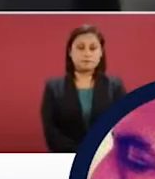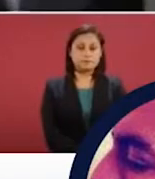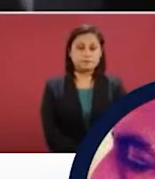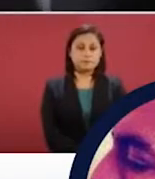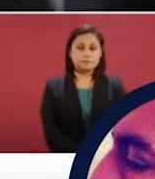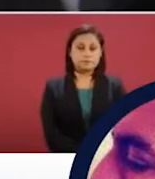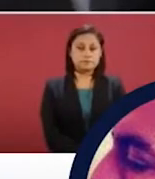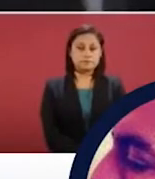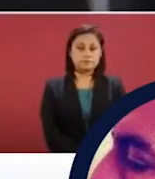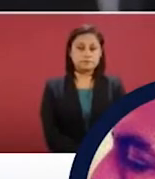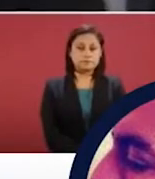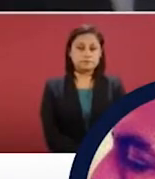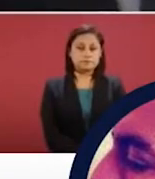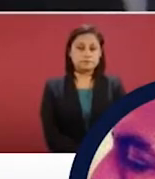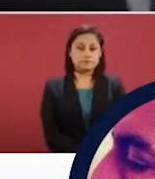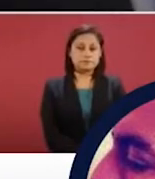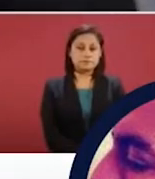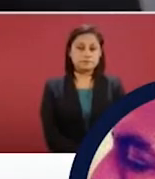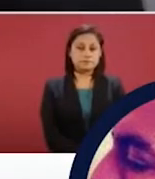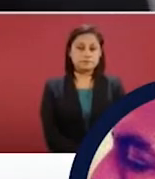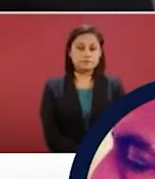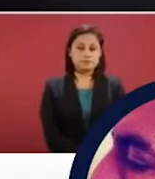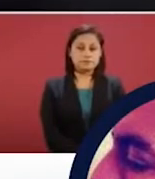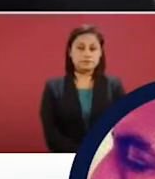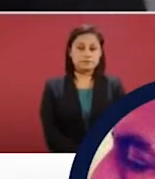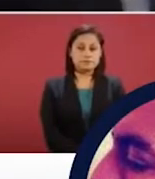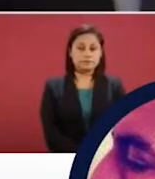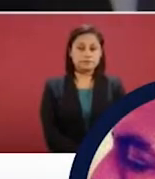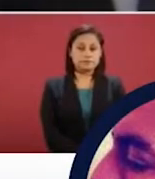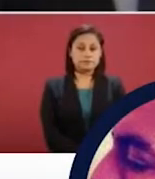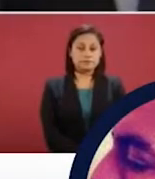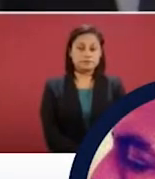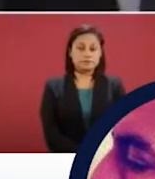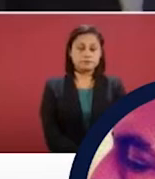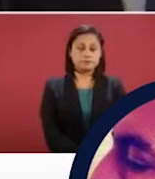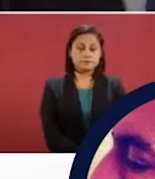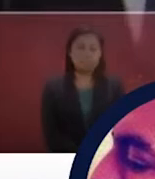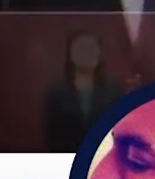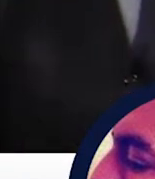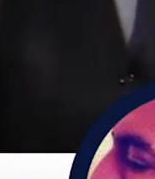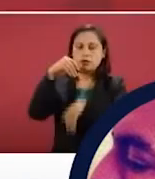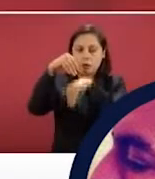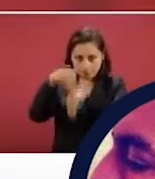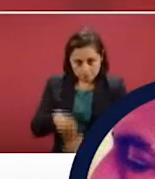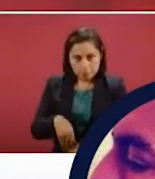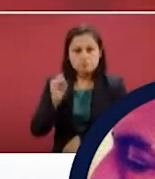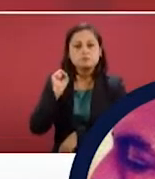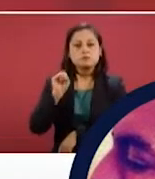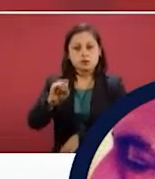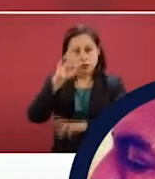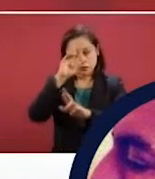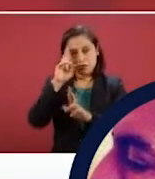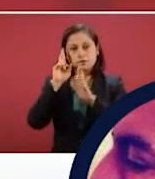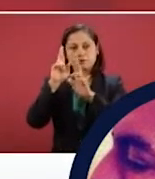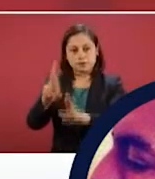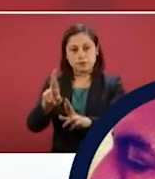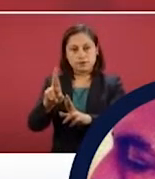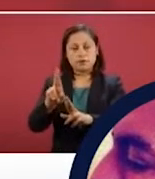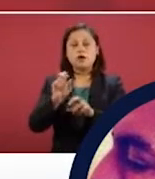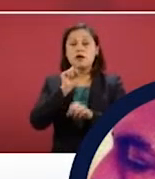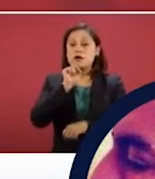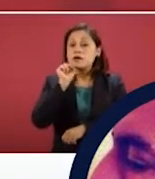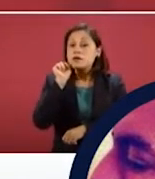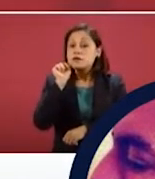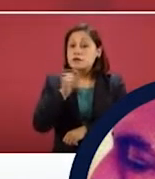infraestructura, solamente escogieron en esta primera etapa 147. Y además les explicó a los empresarios que en enero próximo ellos van a